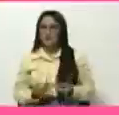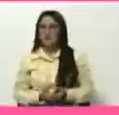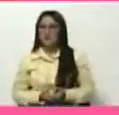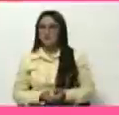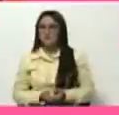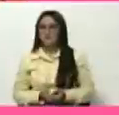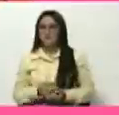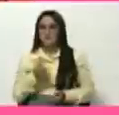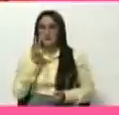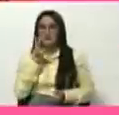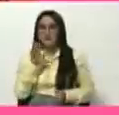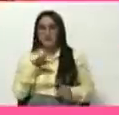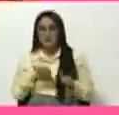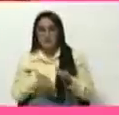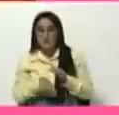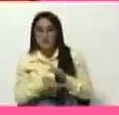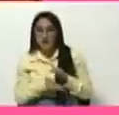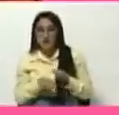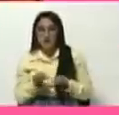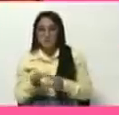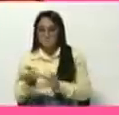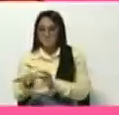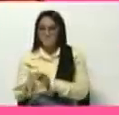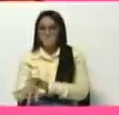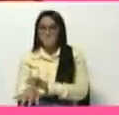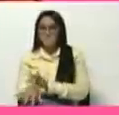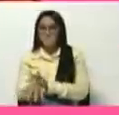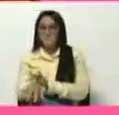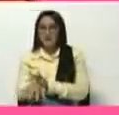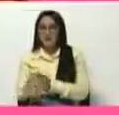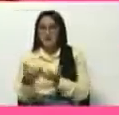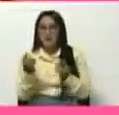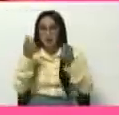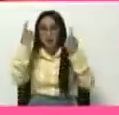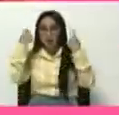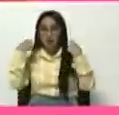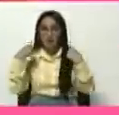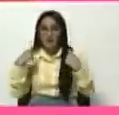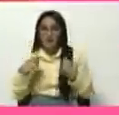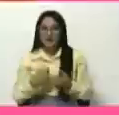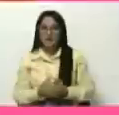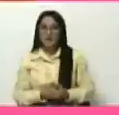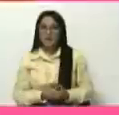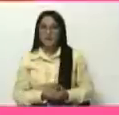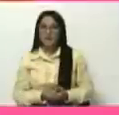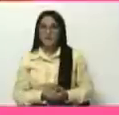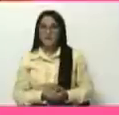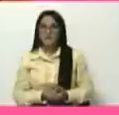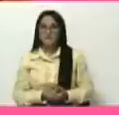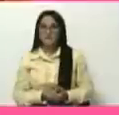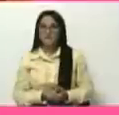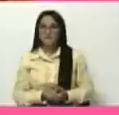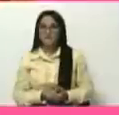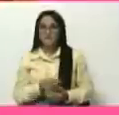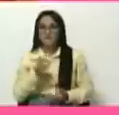debajo de la piel del cordero, a ver a la hiena